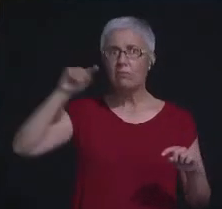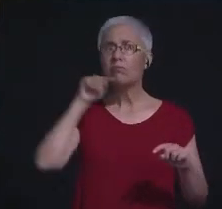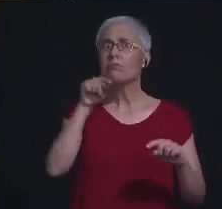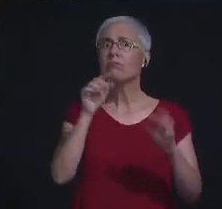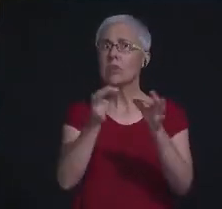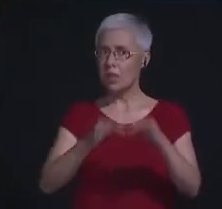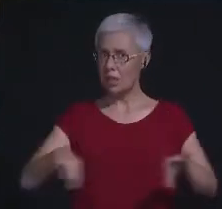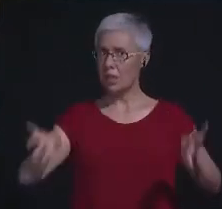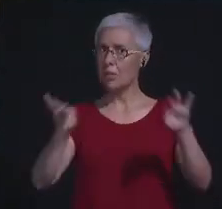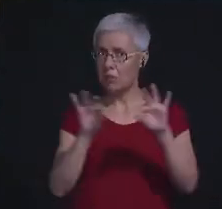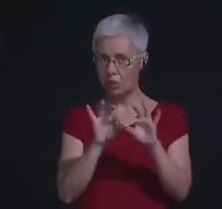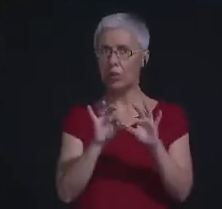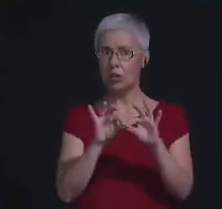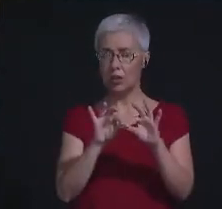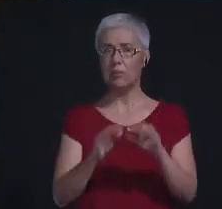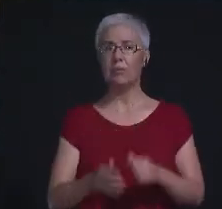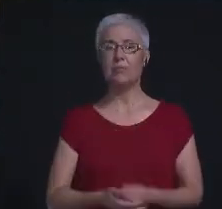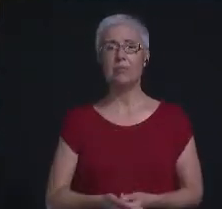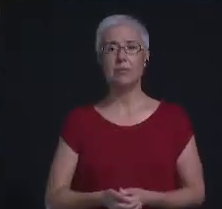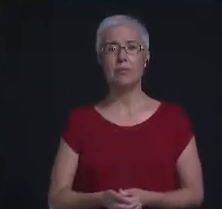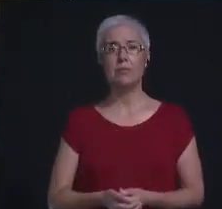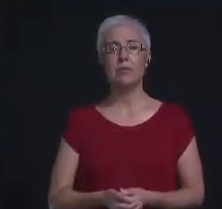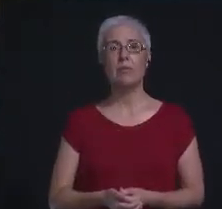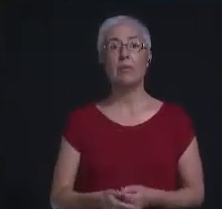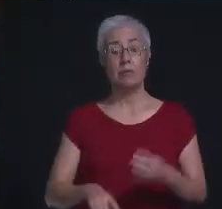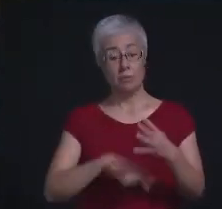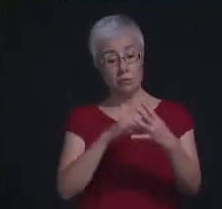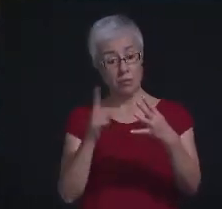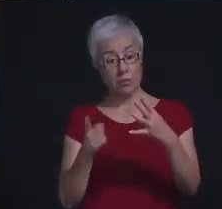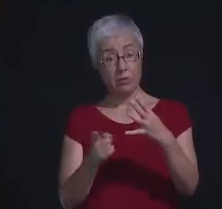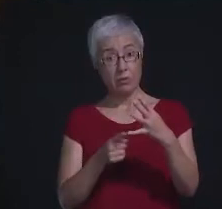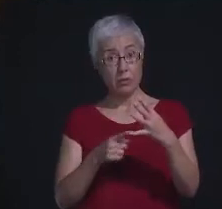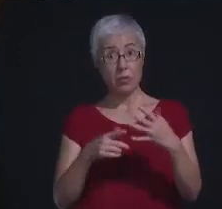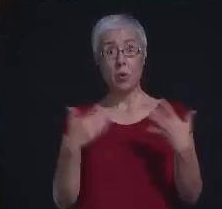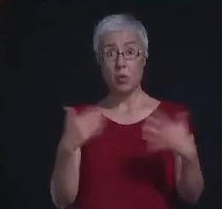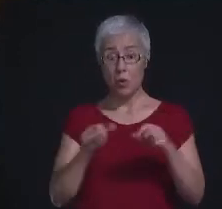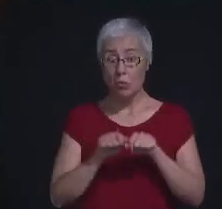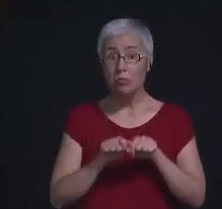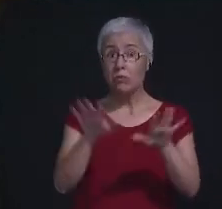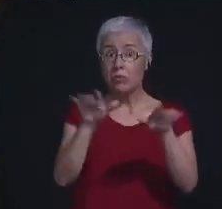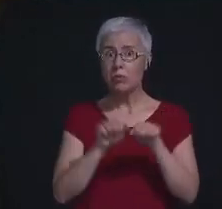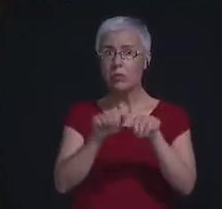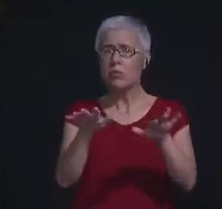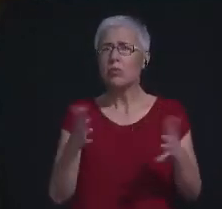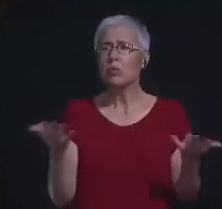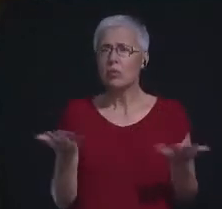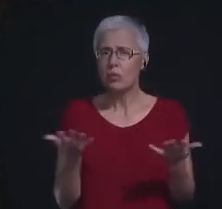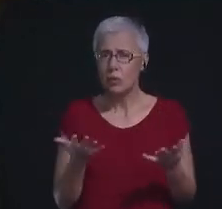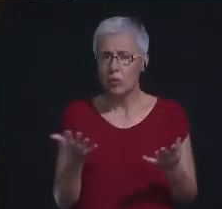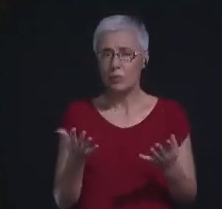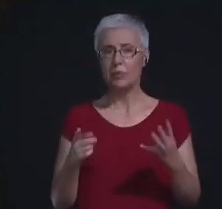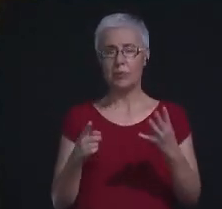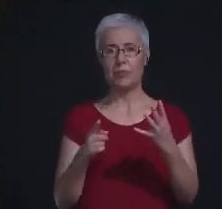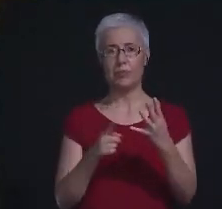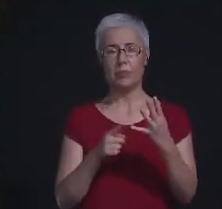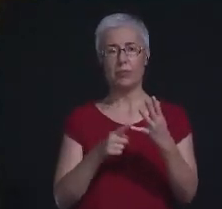cualquier otro KPI. De la mesa de Uli y de Niklas, también se ha hablado mucho en las redes sociales y queremos destacar el tuit que